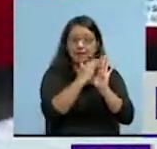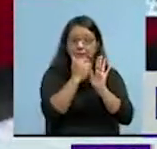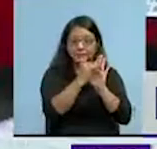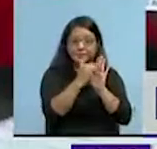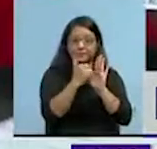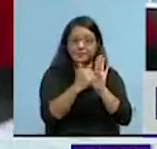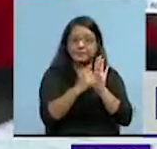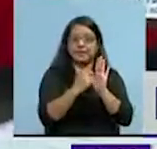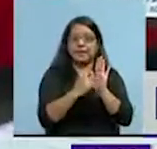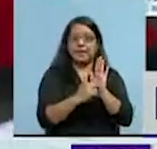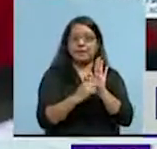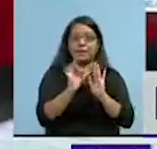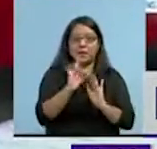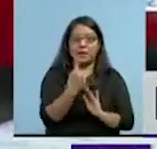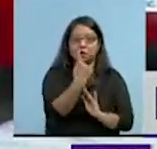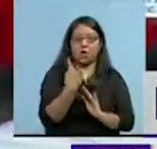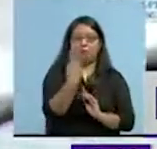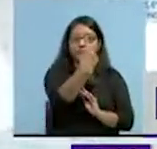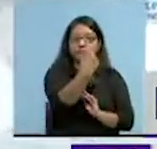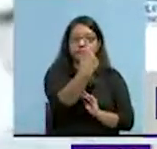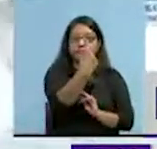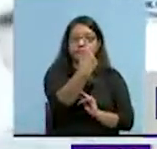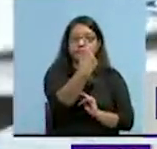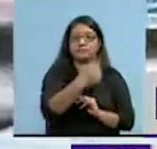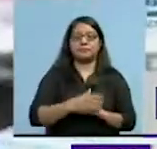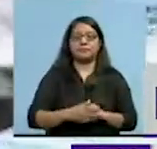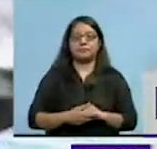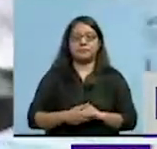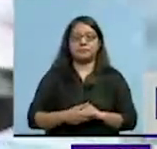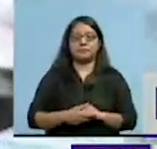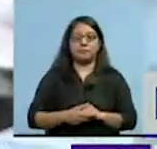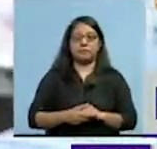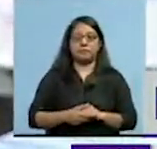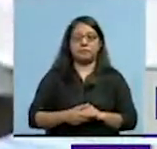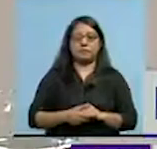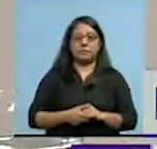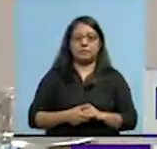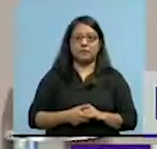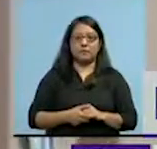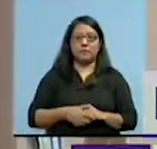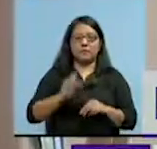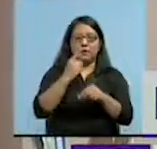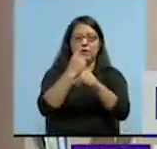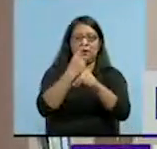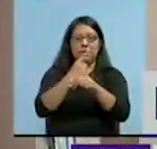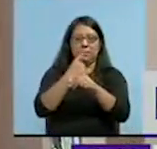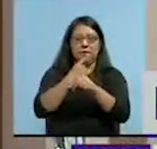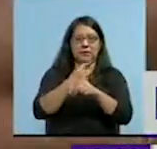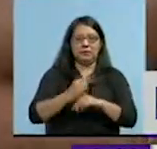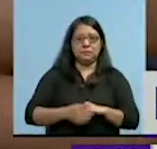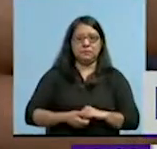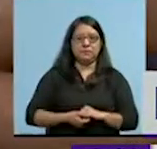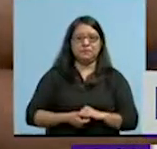verdaderamente vos solo llegues y electoral al primero ya la ley de esto entonces a ver